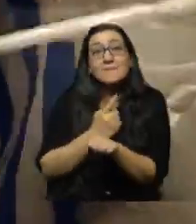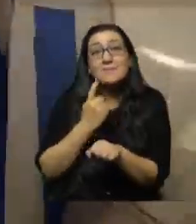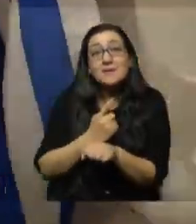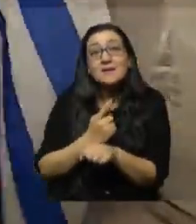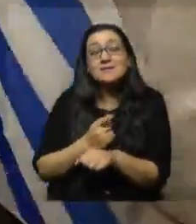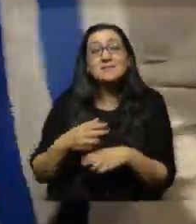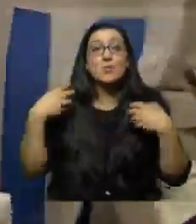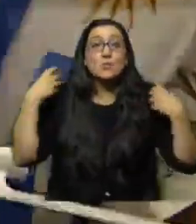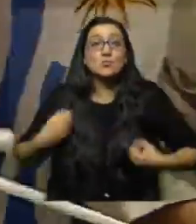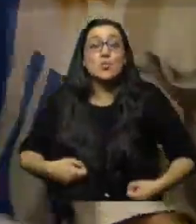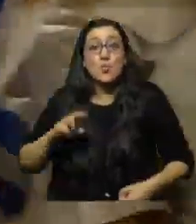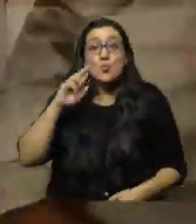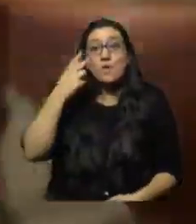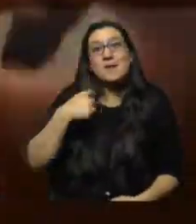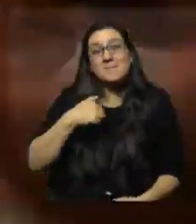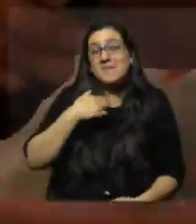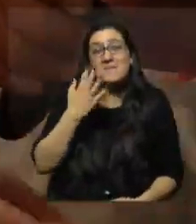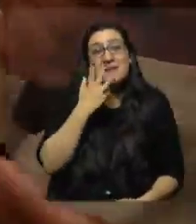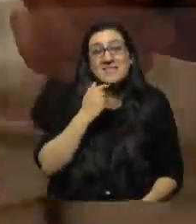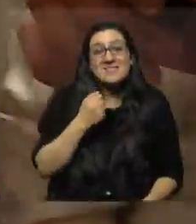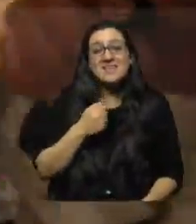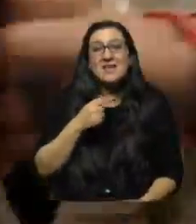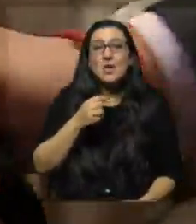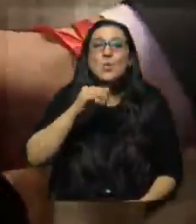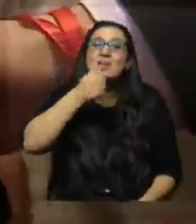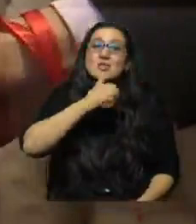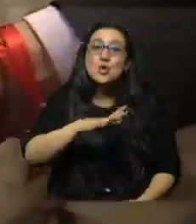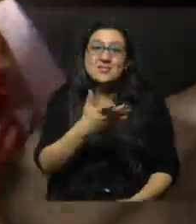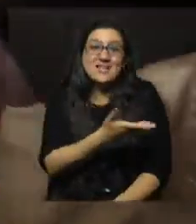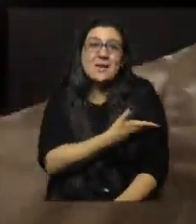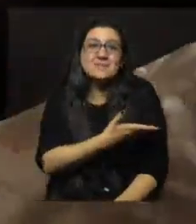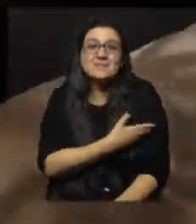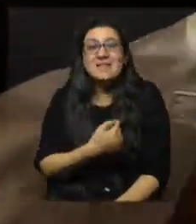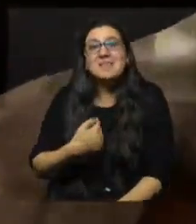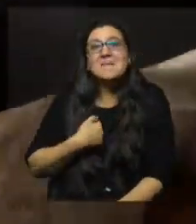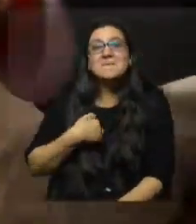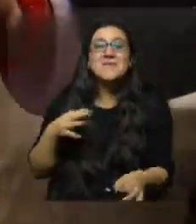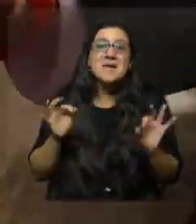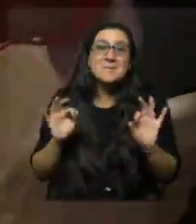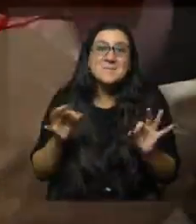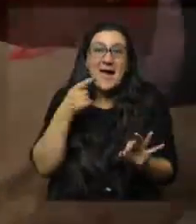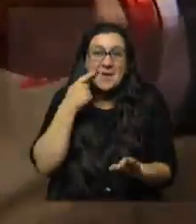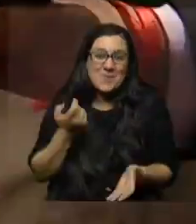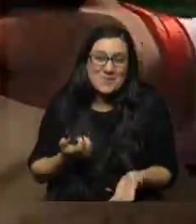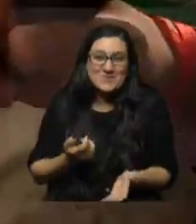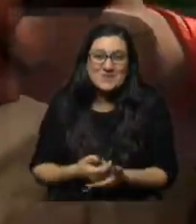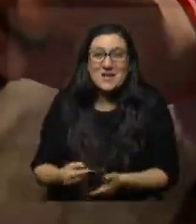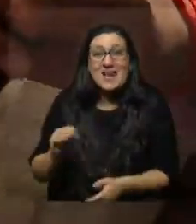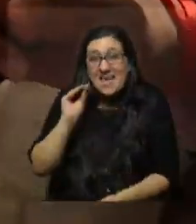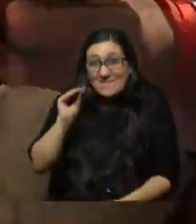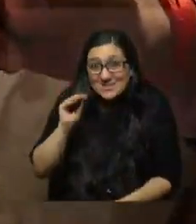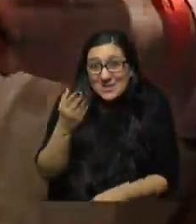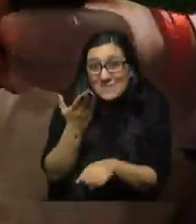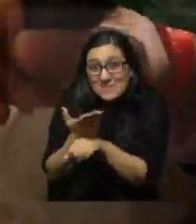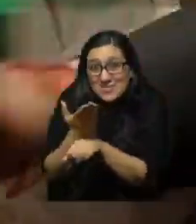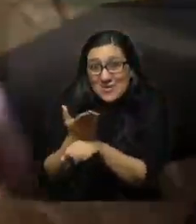mí de las más lindas también. Bueno, ¿qué historia tiene esa camiseta? Es mi hermano, en realidad. Es su hermano. No le avisó nada. La traía a